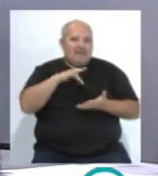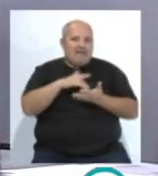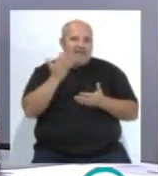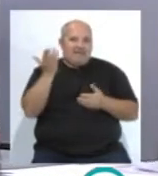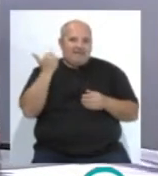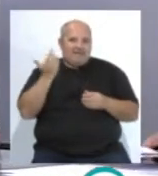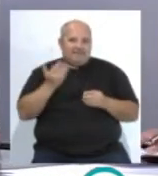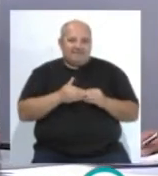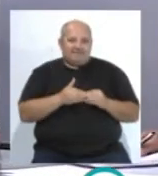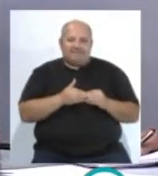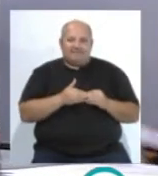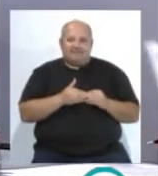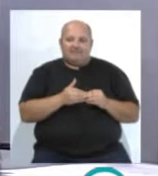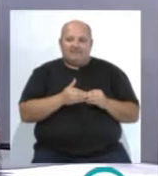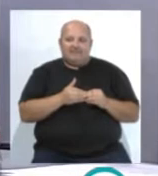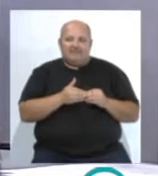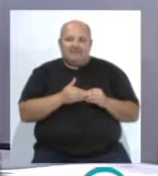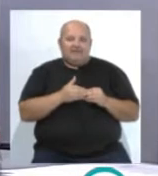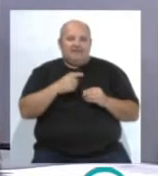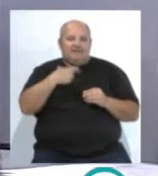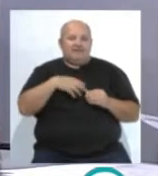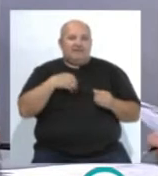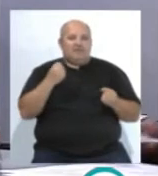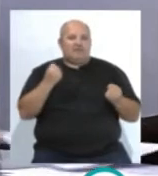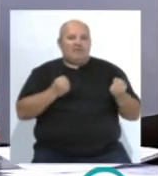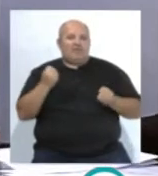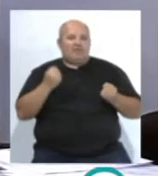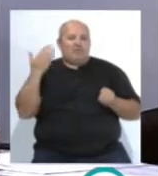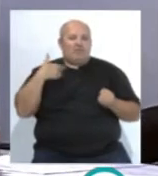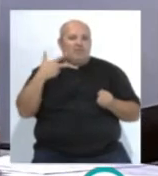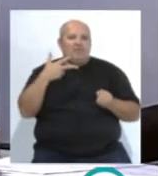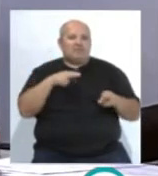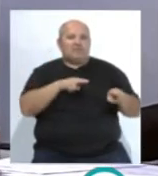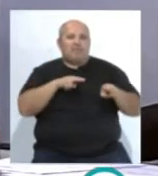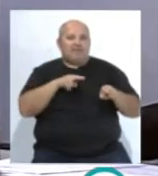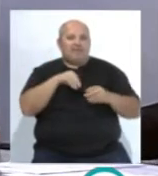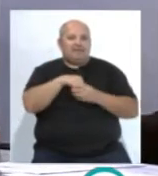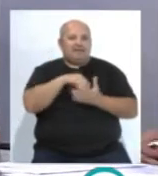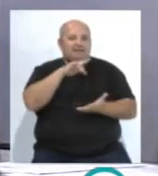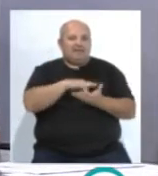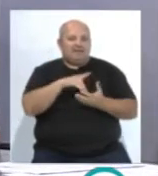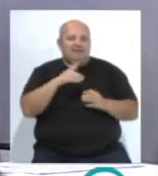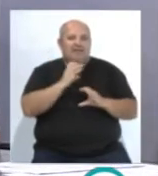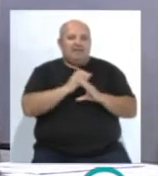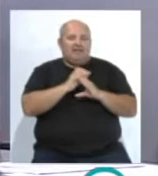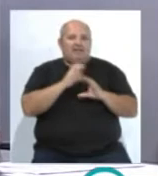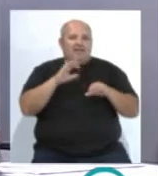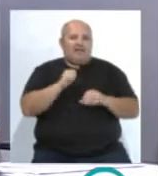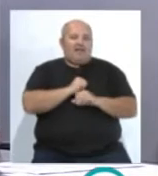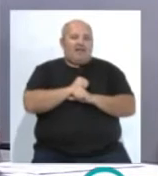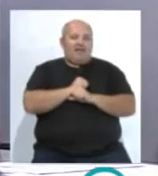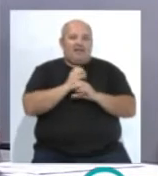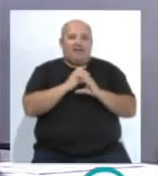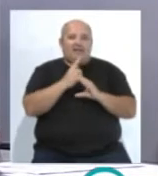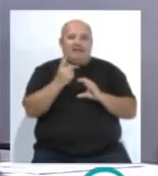tuve la suerte de ser el chofer que llevó al Cádiz cuando el ascenso de Chapín. y ese autobús estaba esperando al Cádiz, una